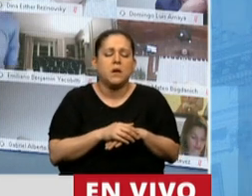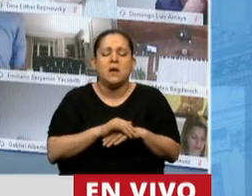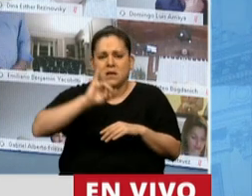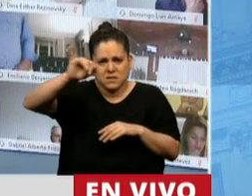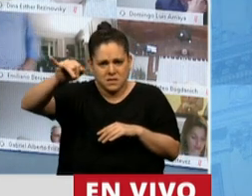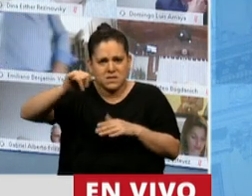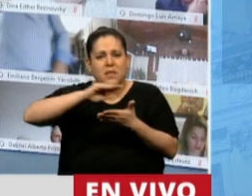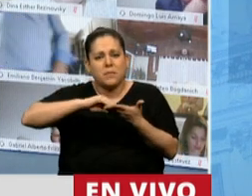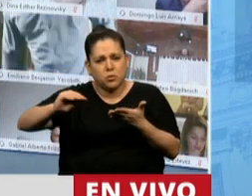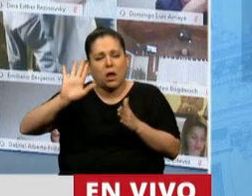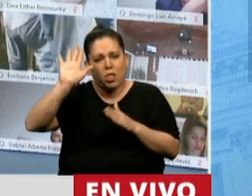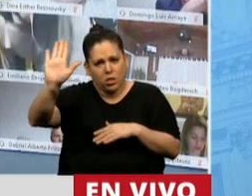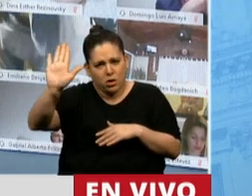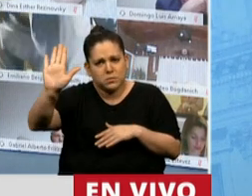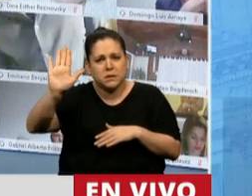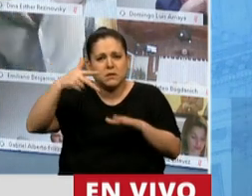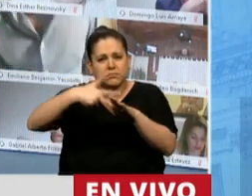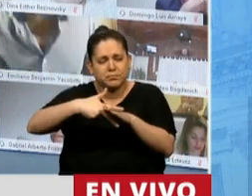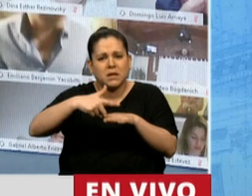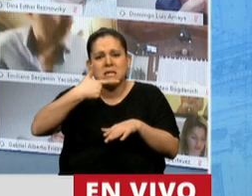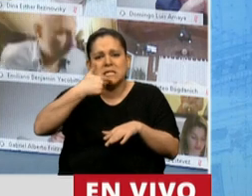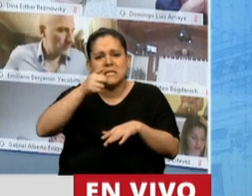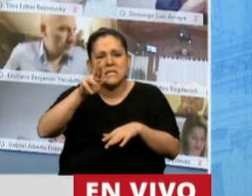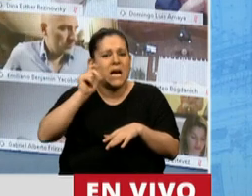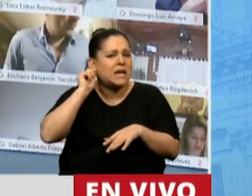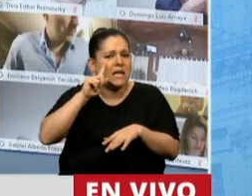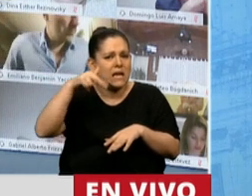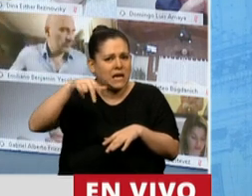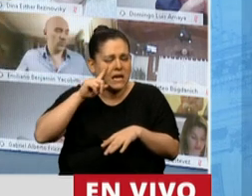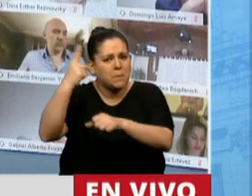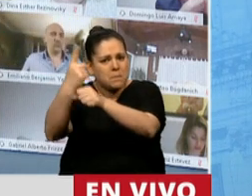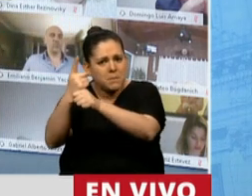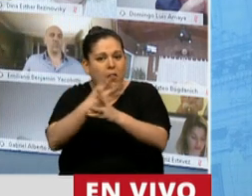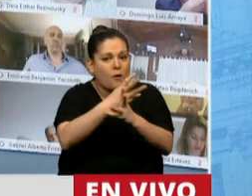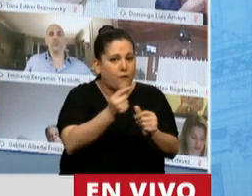diputado sarini le pido que lo le pido que lo deje terminar al diputado